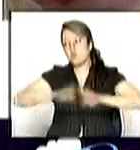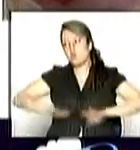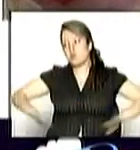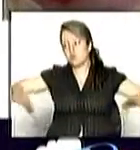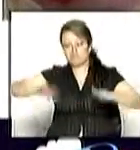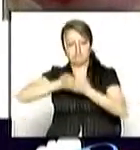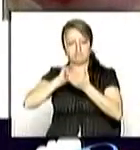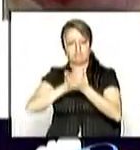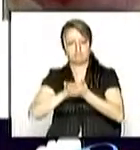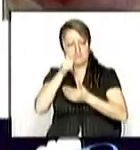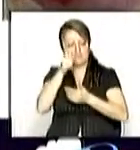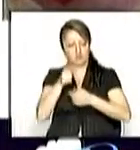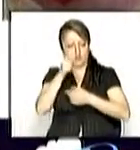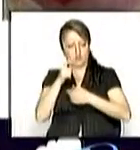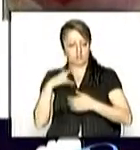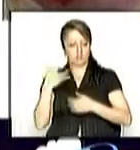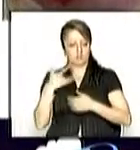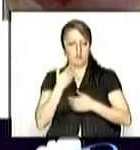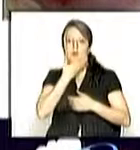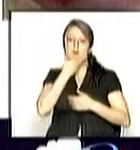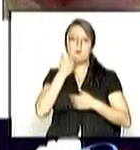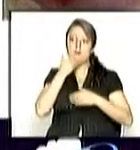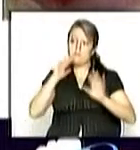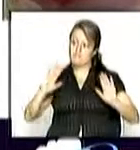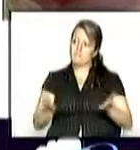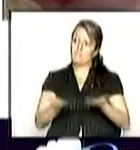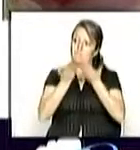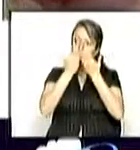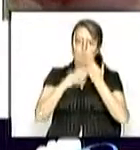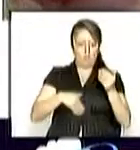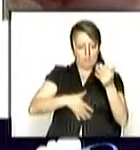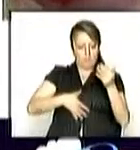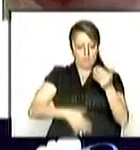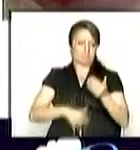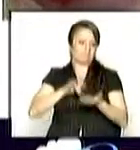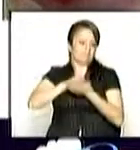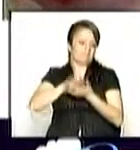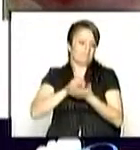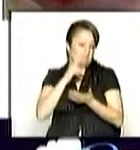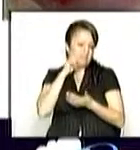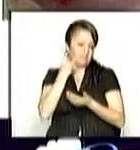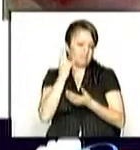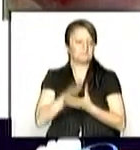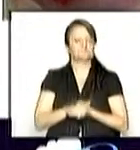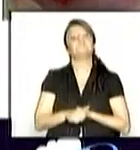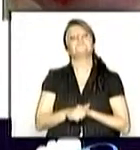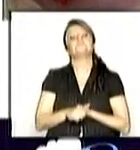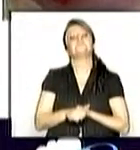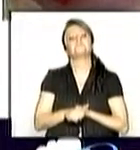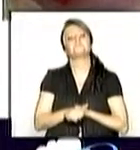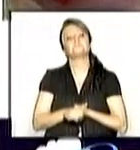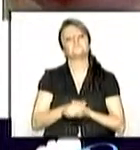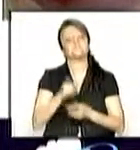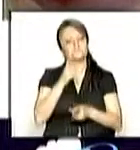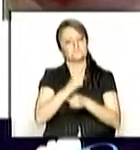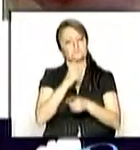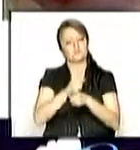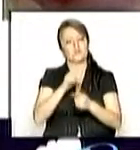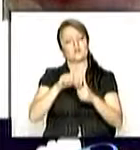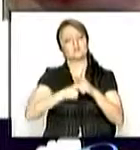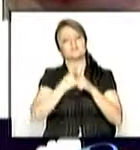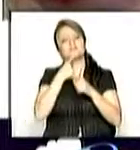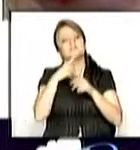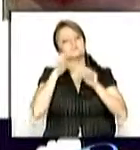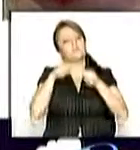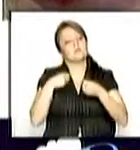El paciente empieza a sentir una mejoría a nivel del sistema digestivo. Bueno, exacto. Entonces esta podría ser